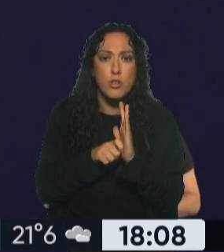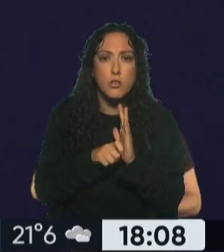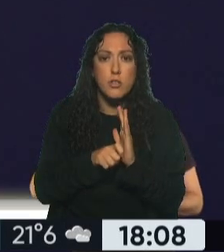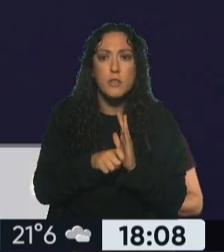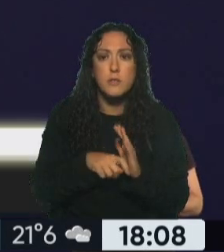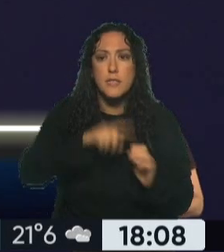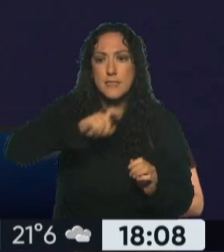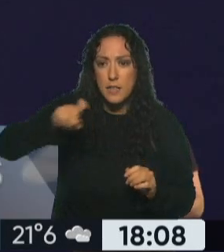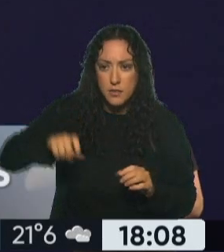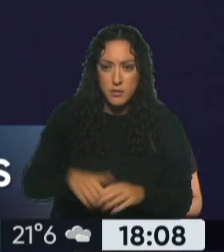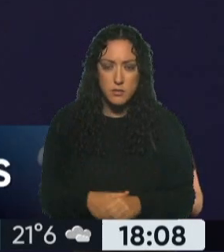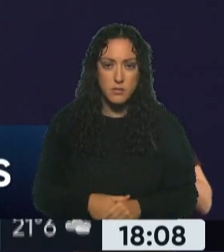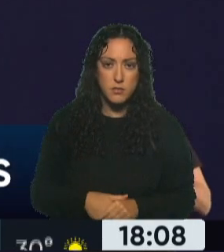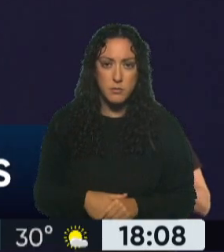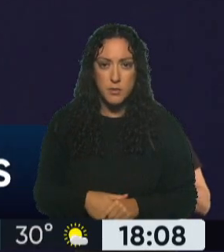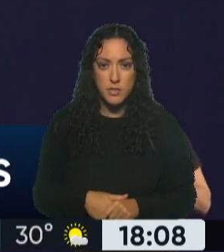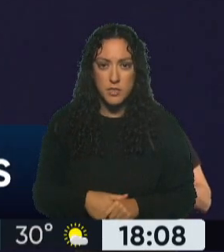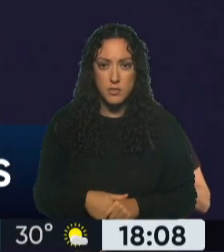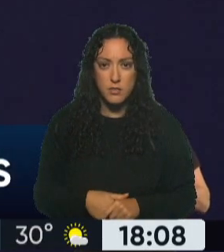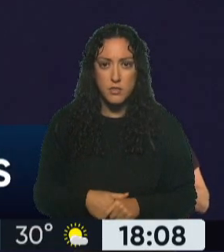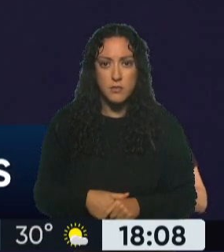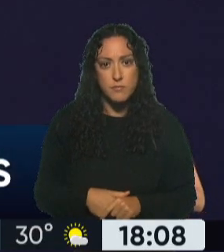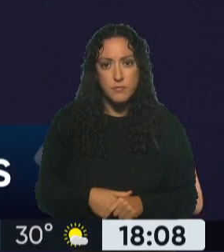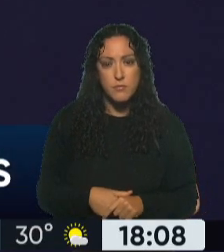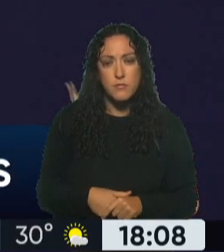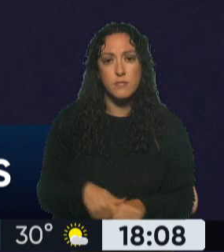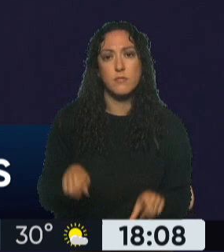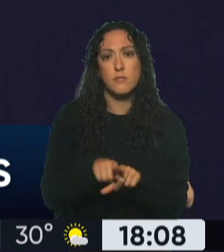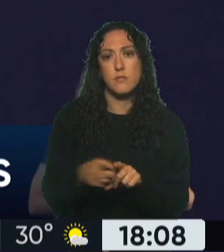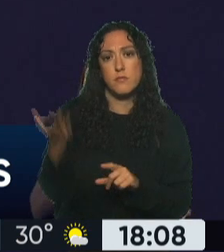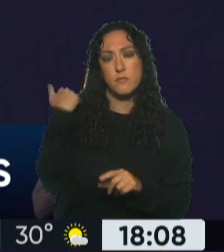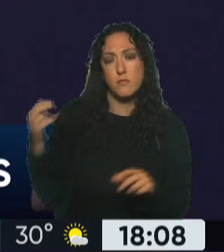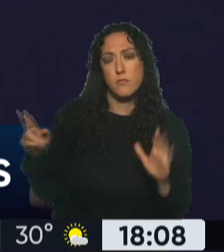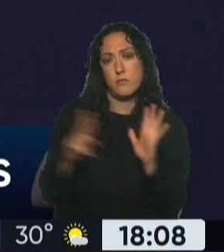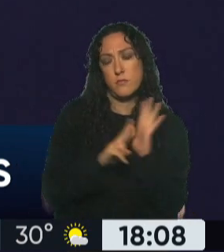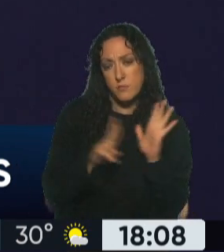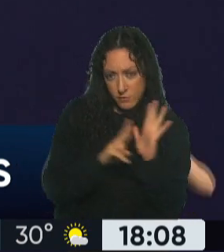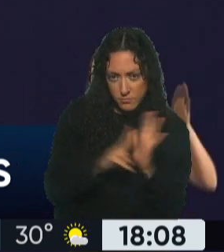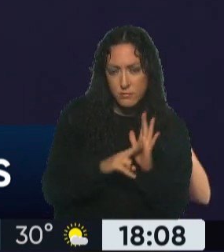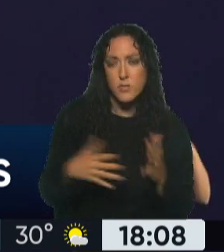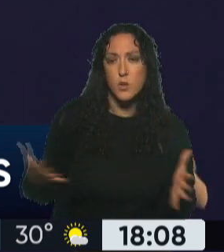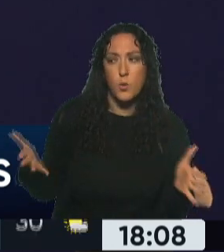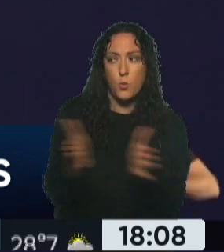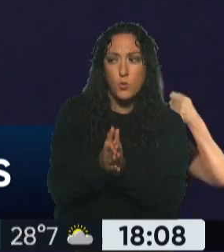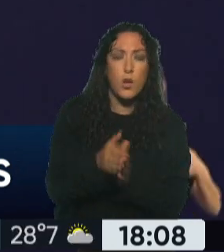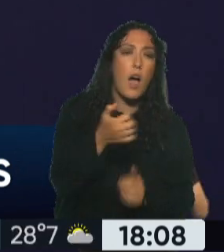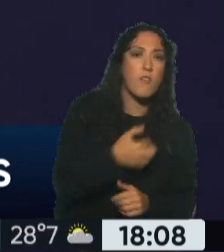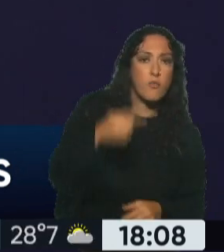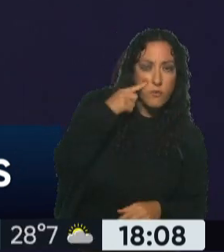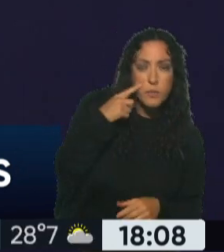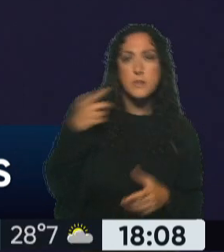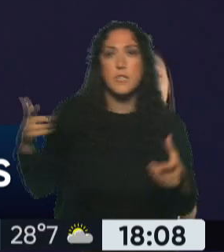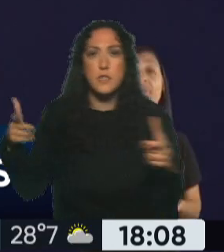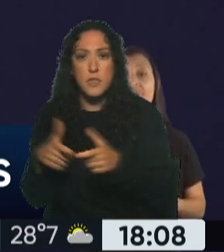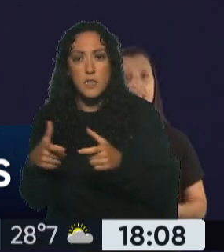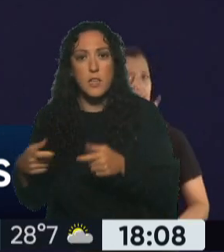se publicó el día de hoy Supongo que ustedes ya lo han leído una resolución conjunta entre la secretaría de comercio y afip que establece